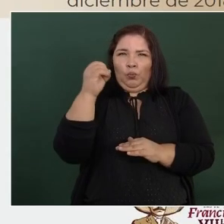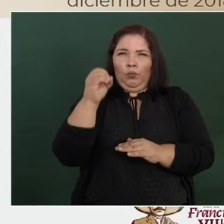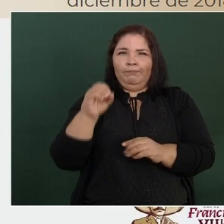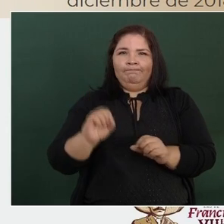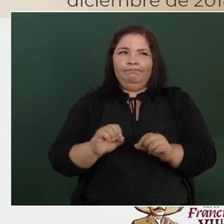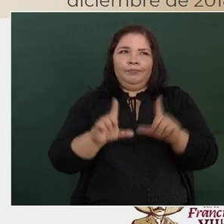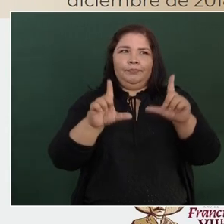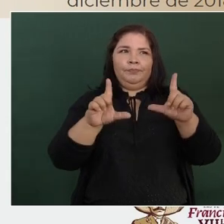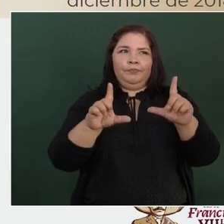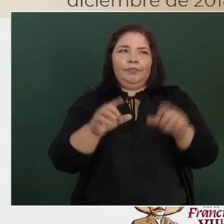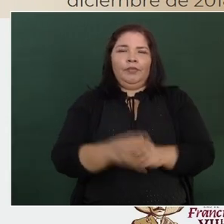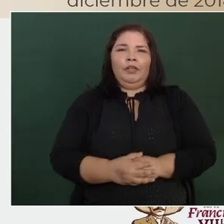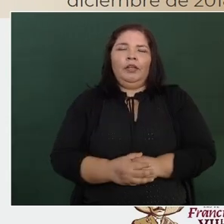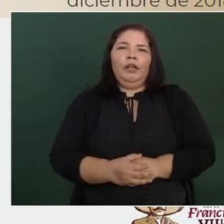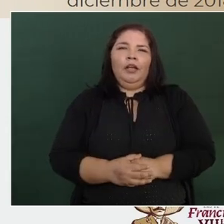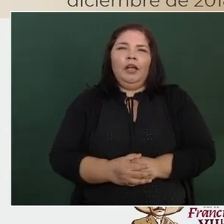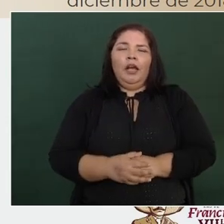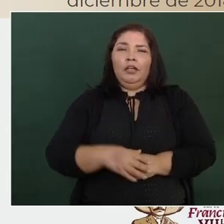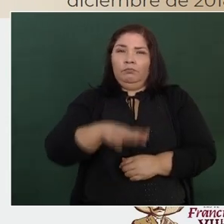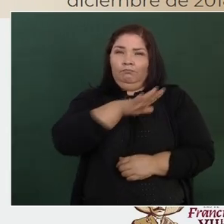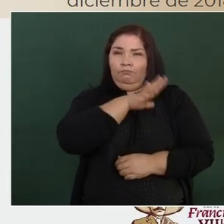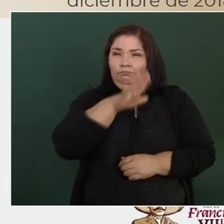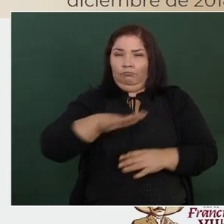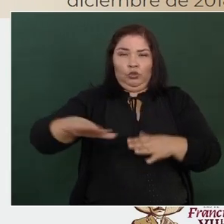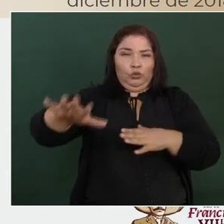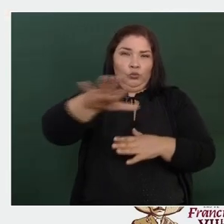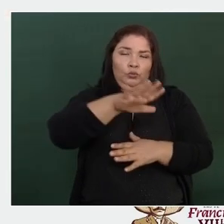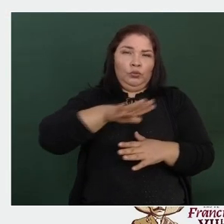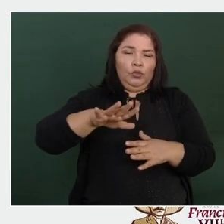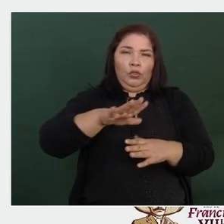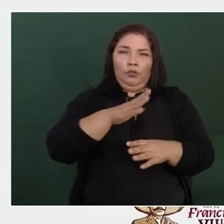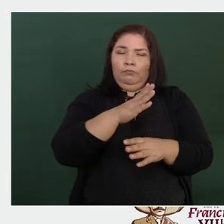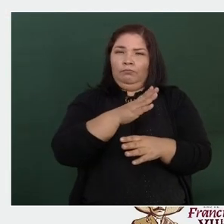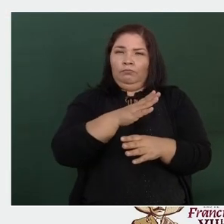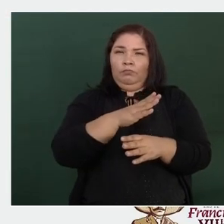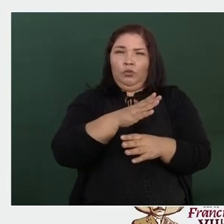Adelante. En general, casi todas las